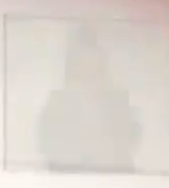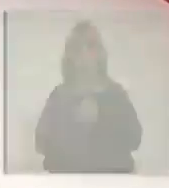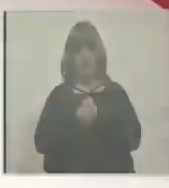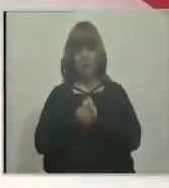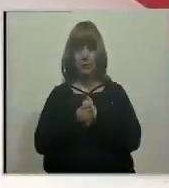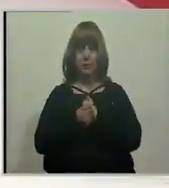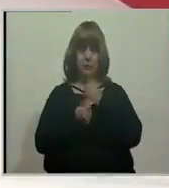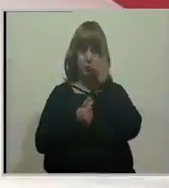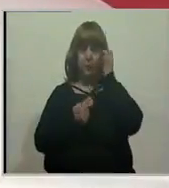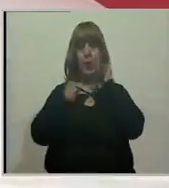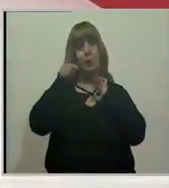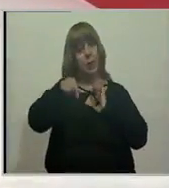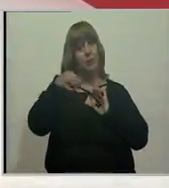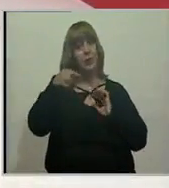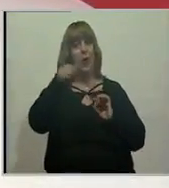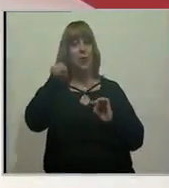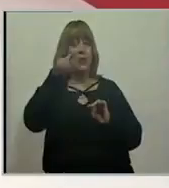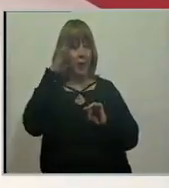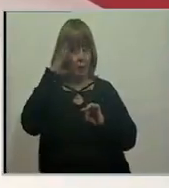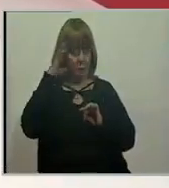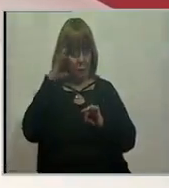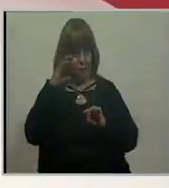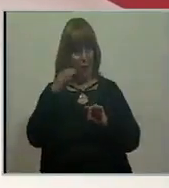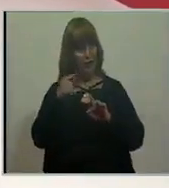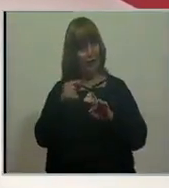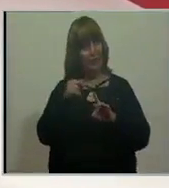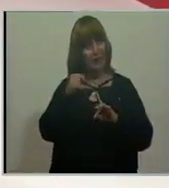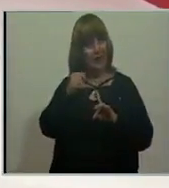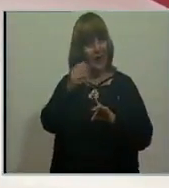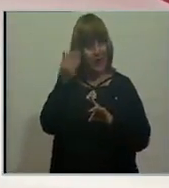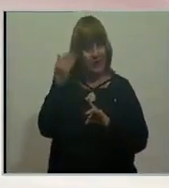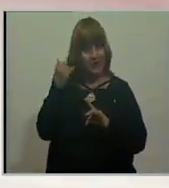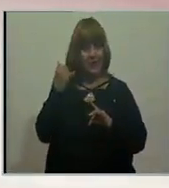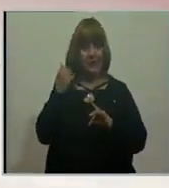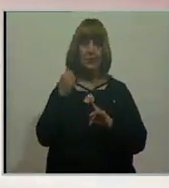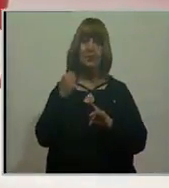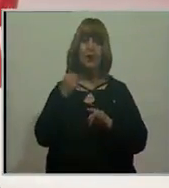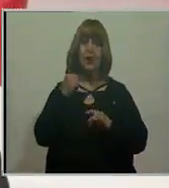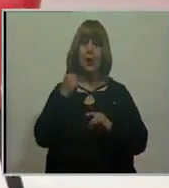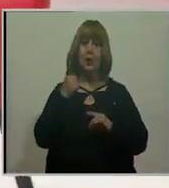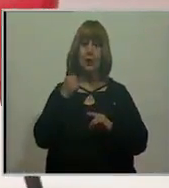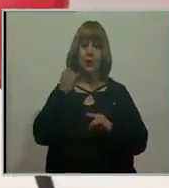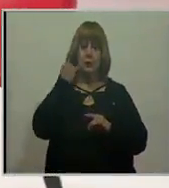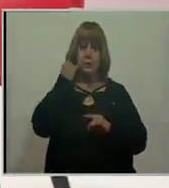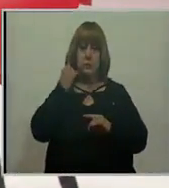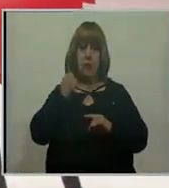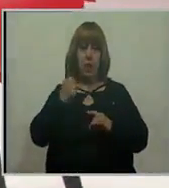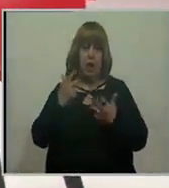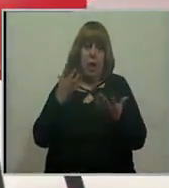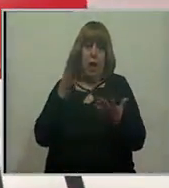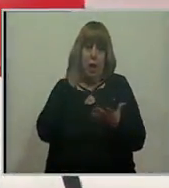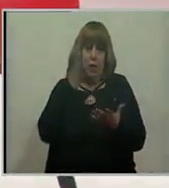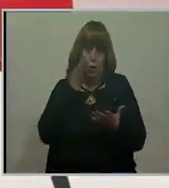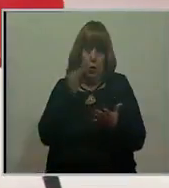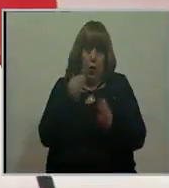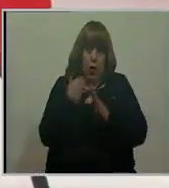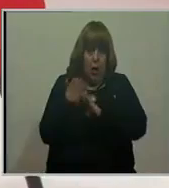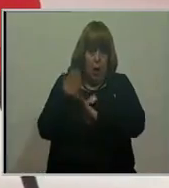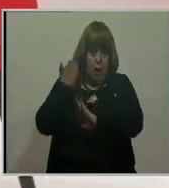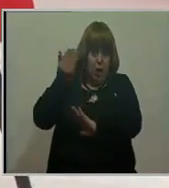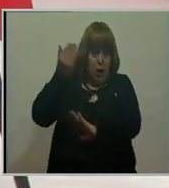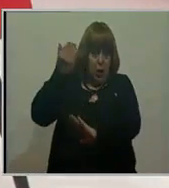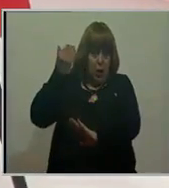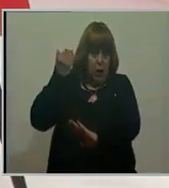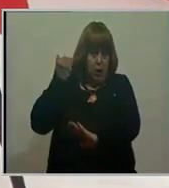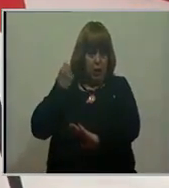Bien, ustedes recordarán seguramente aquel escándalo, tragedia que ocurrió la